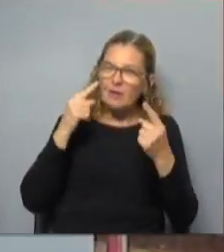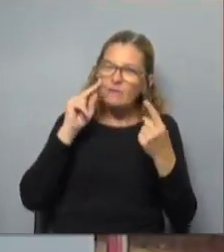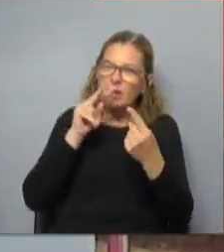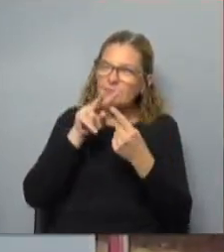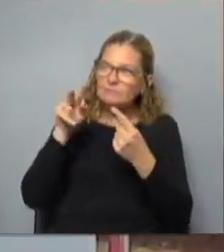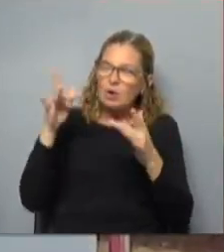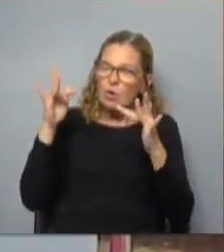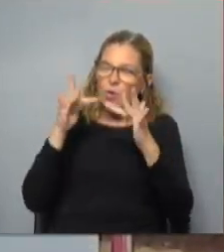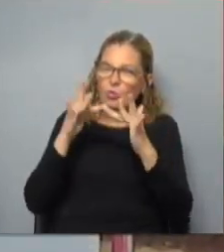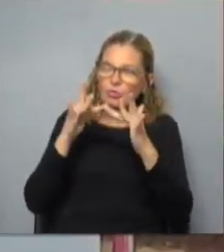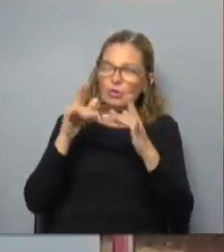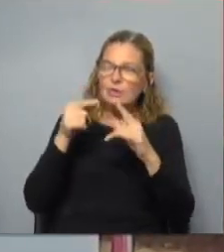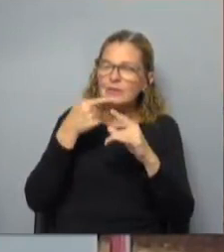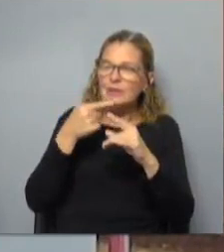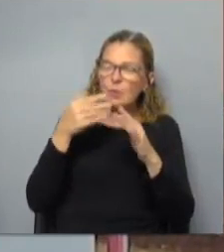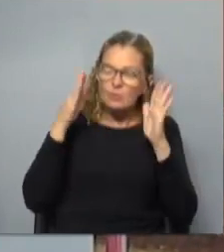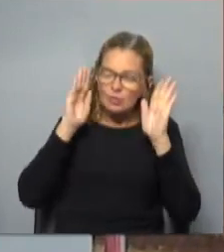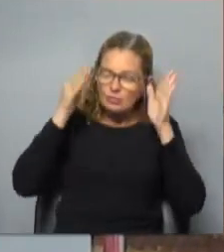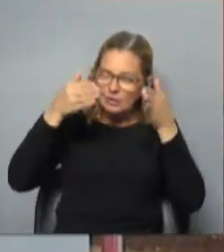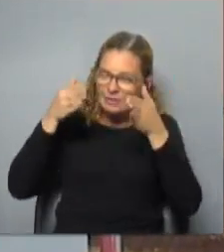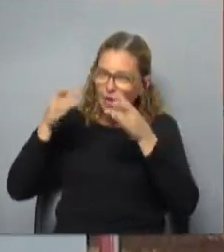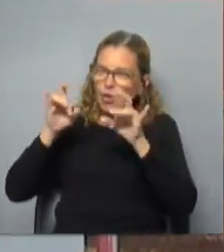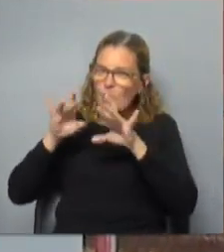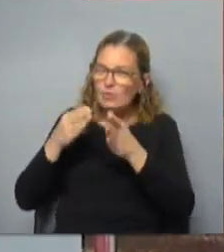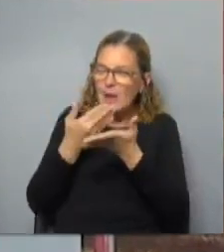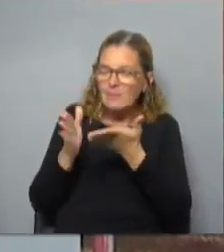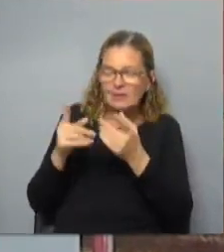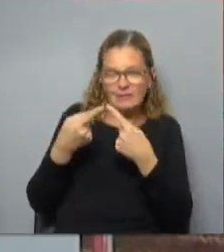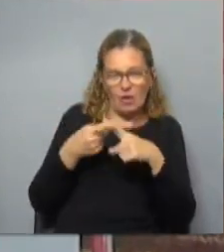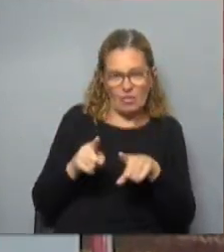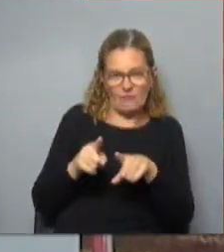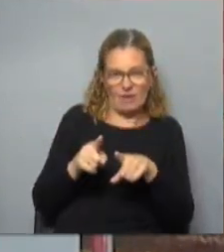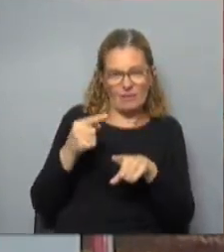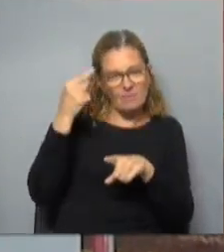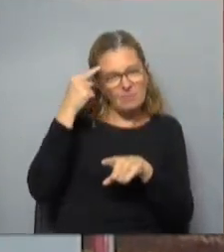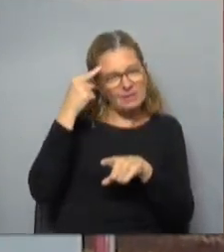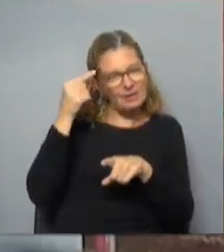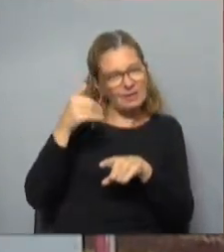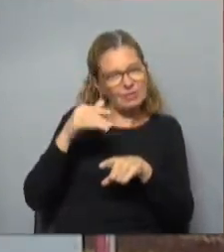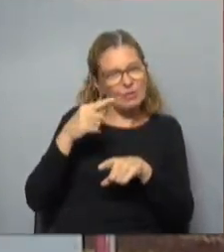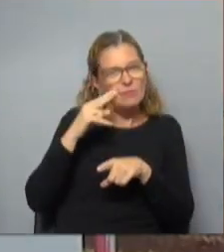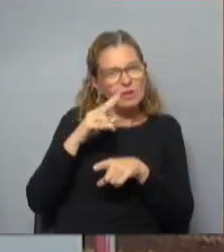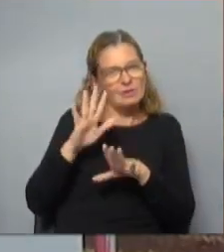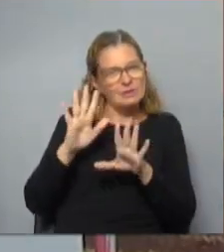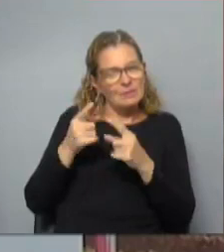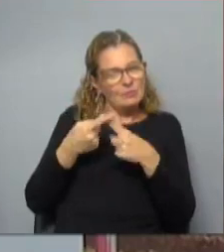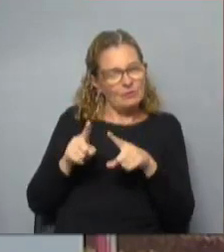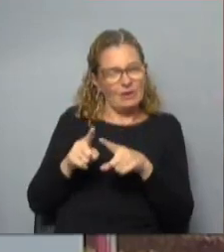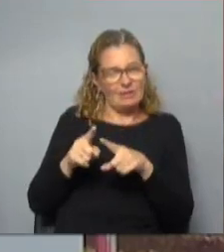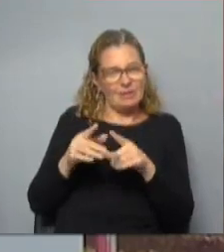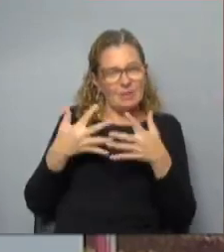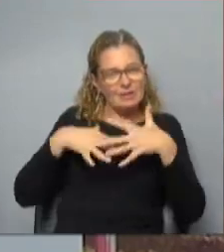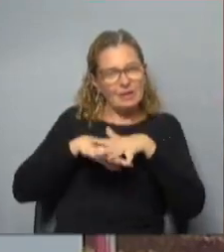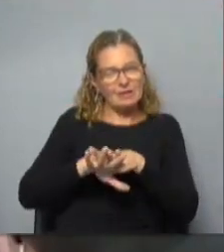que lo une con boris y pidió concentrarse en los puntos en común y apartarse de las diferencias que hacen pensar que se está ante un abismo más allá de la